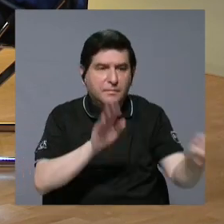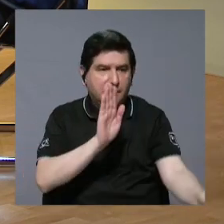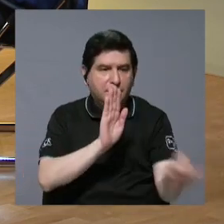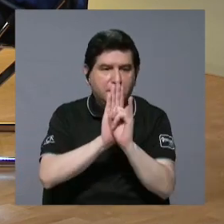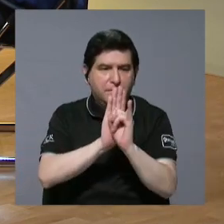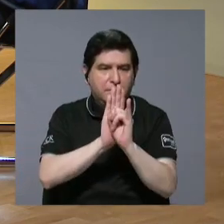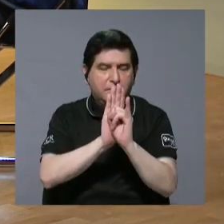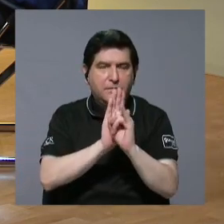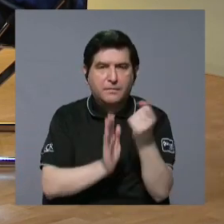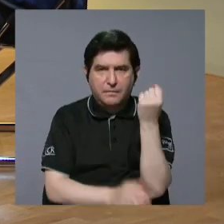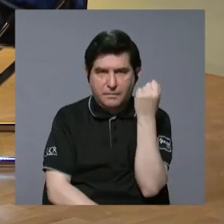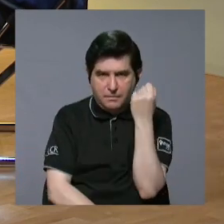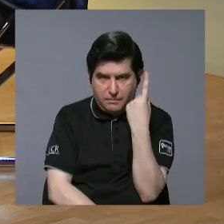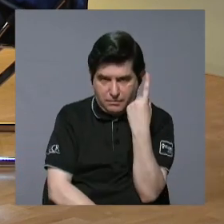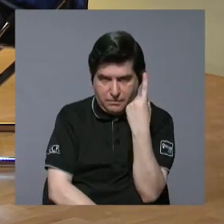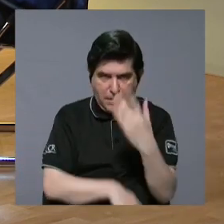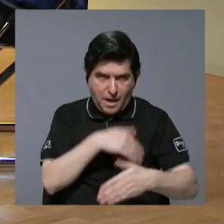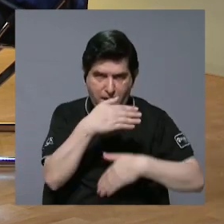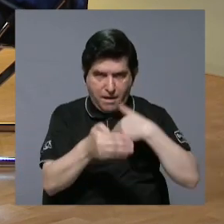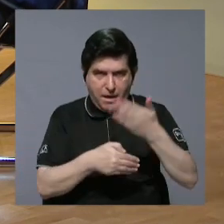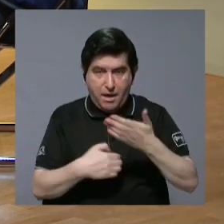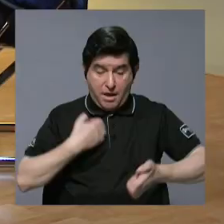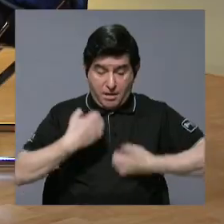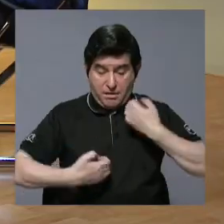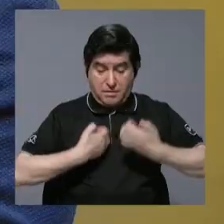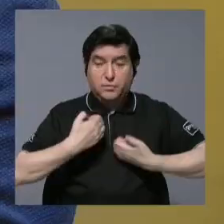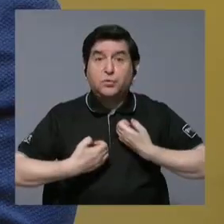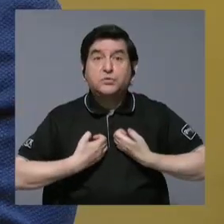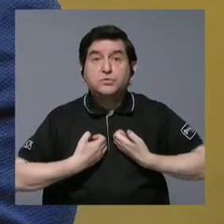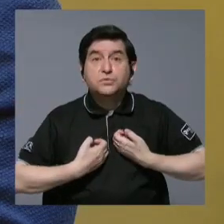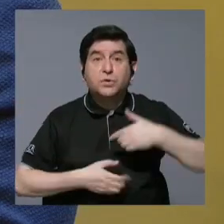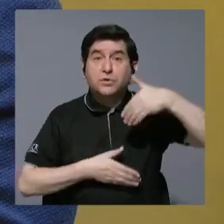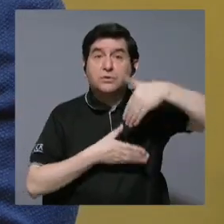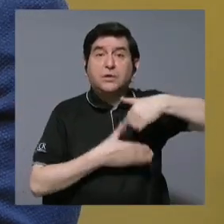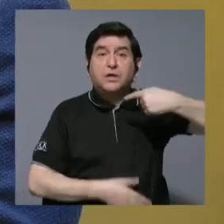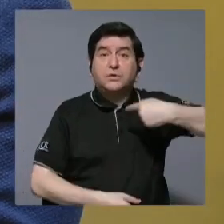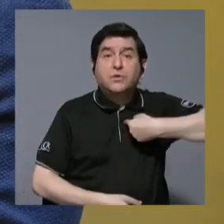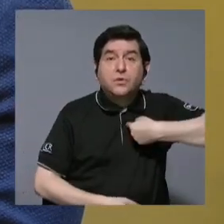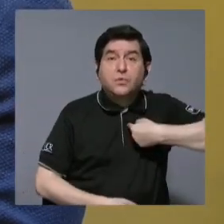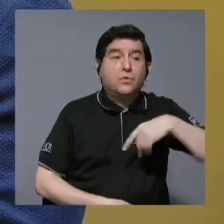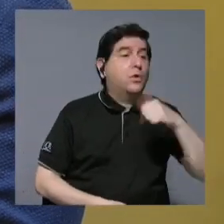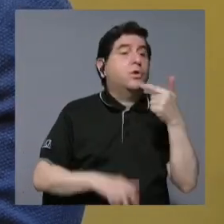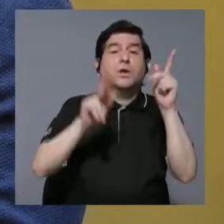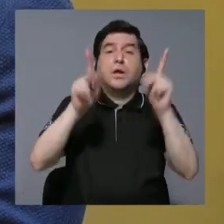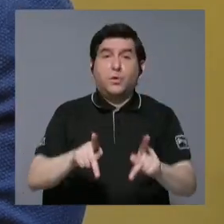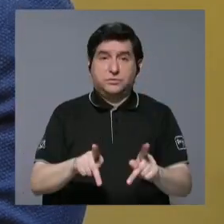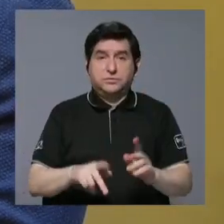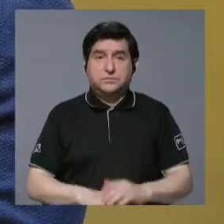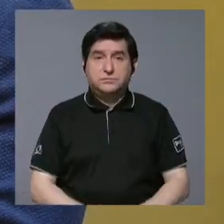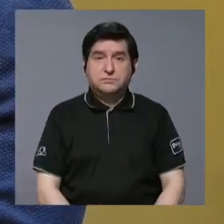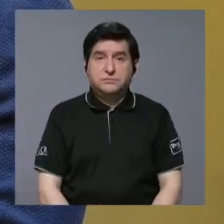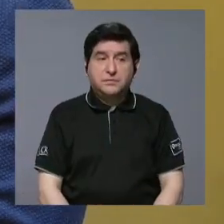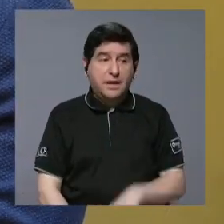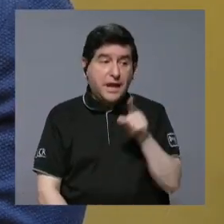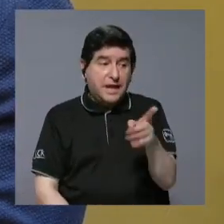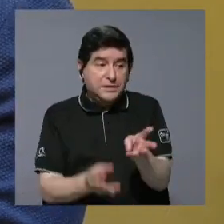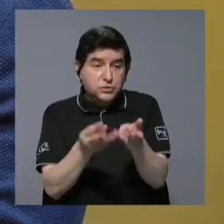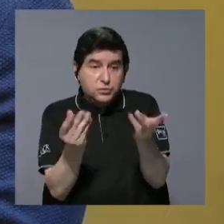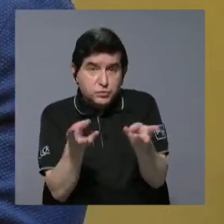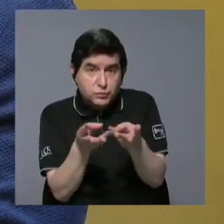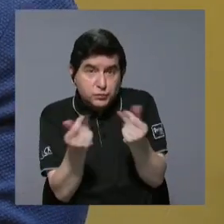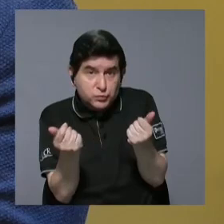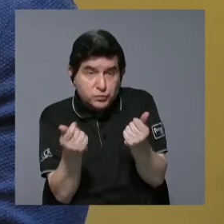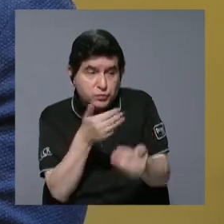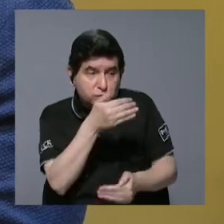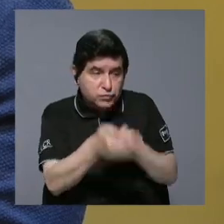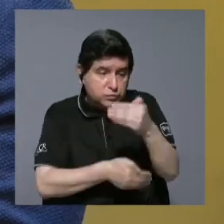identificar, comprender y gestionar las emociones en nosotros y en los demás. Entonces, eso genera